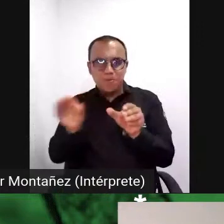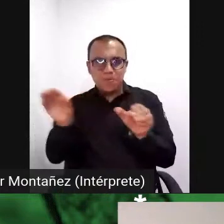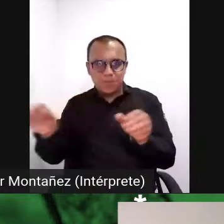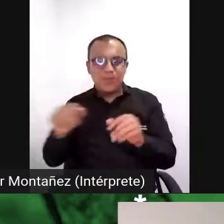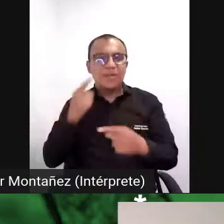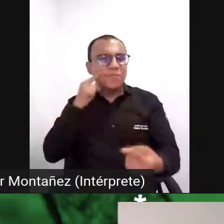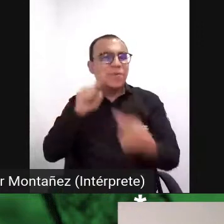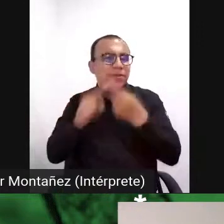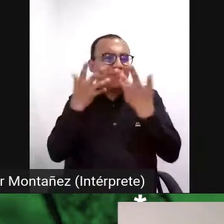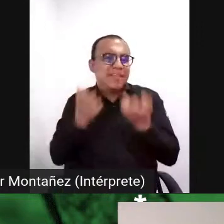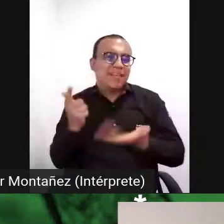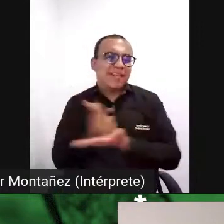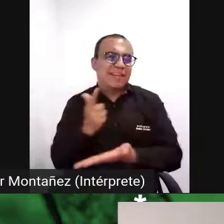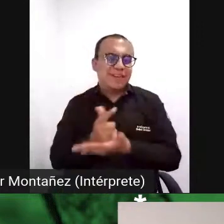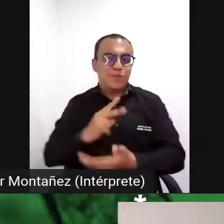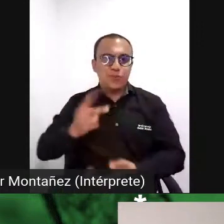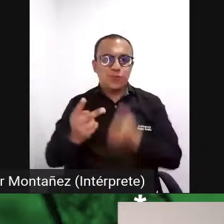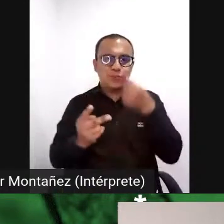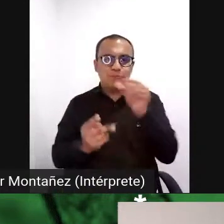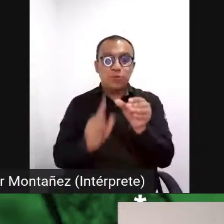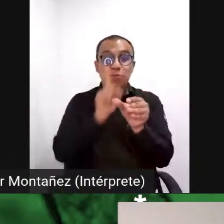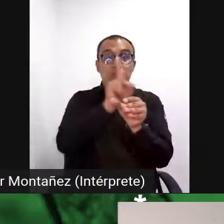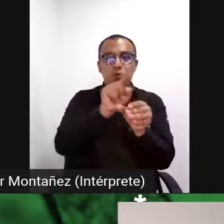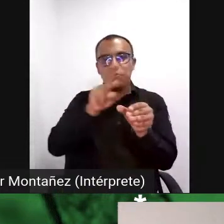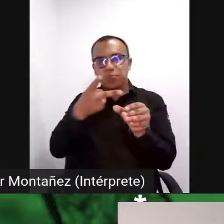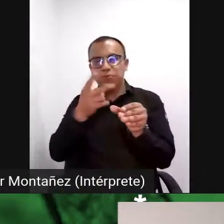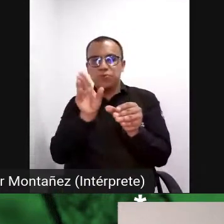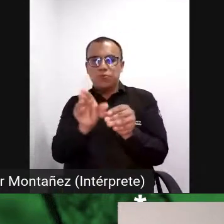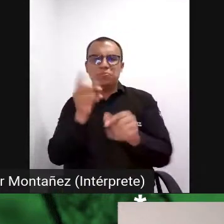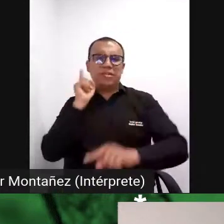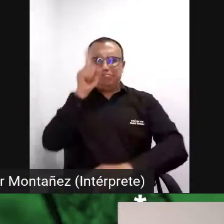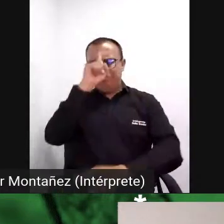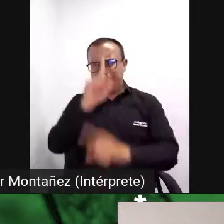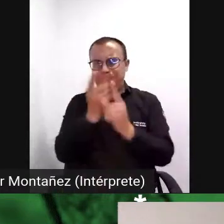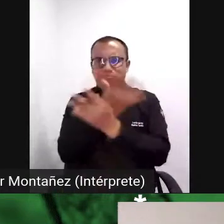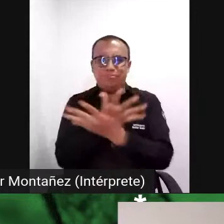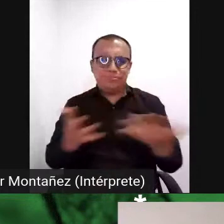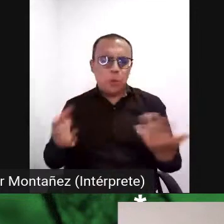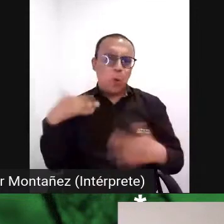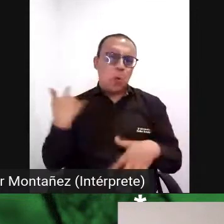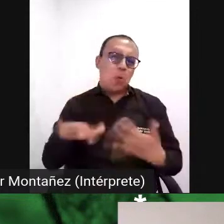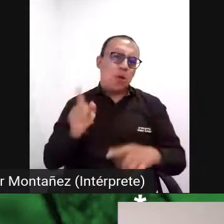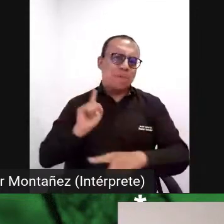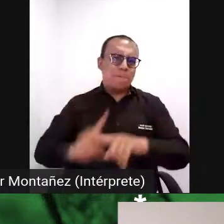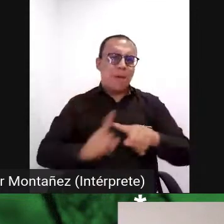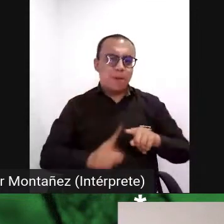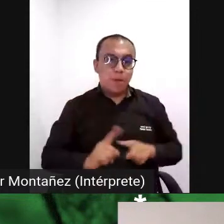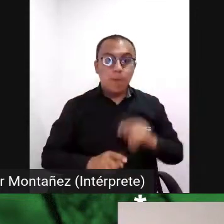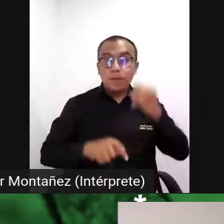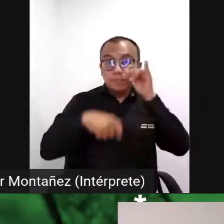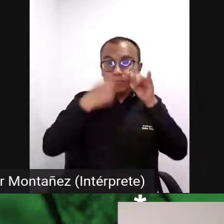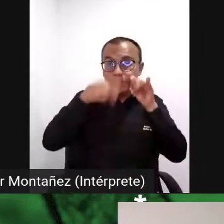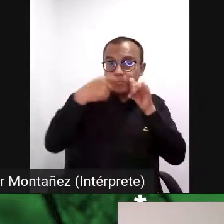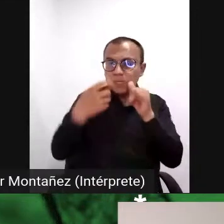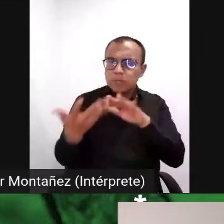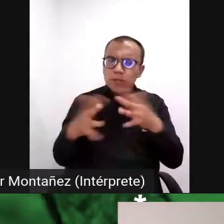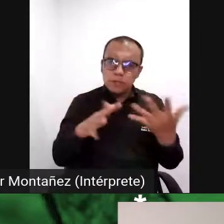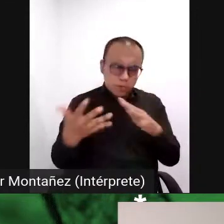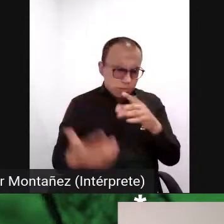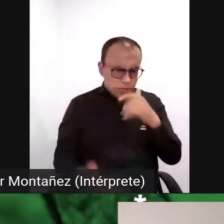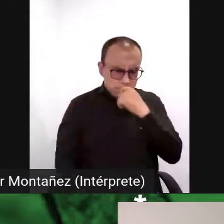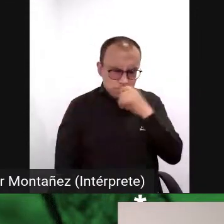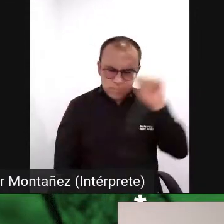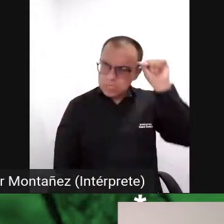tomo del libro, porque no nos cupo toda la diversidad que hay en Bogotá. En el documental puede haber alrededor de unas, si no estoy mal, si no